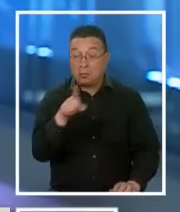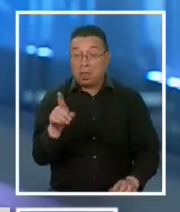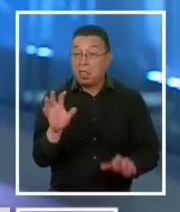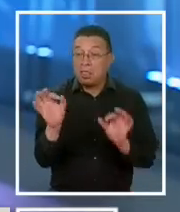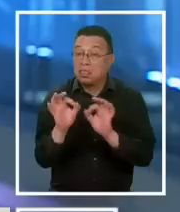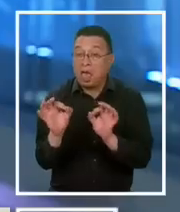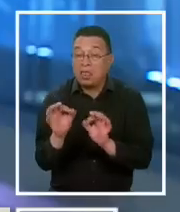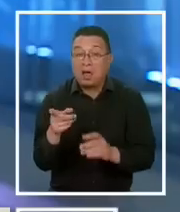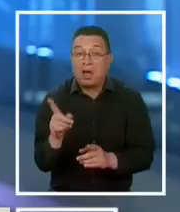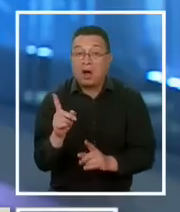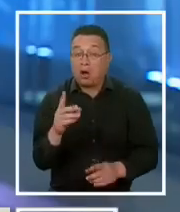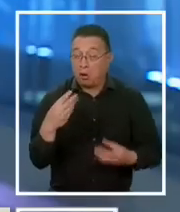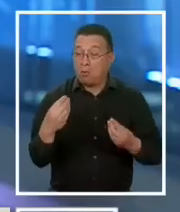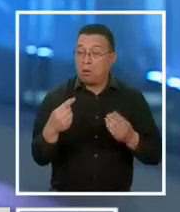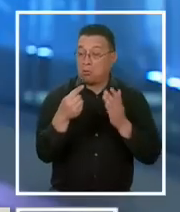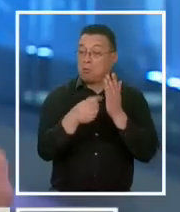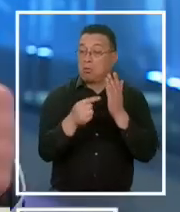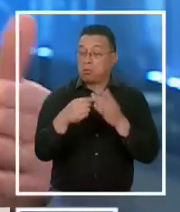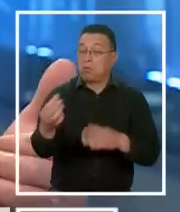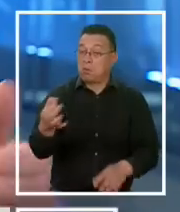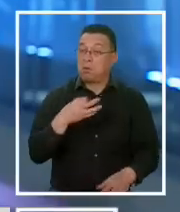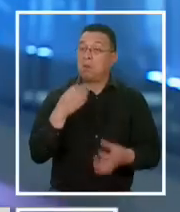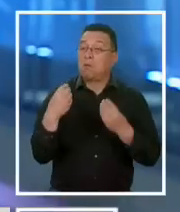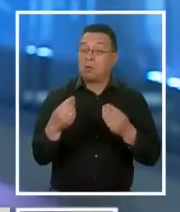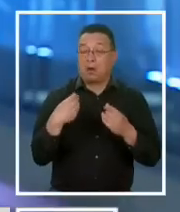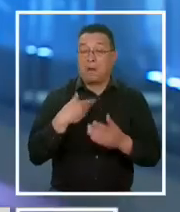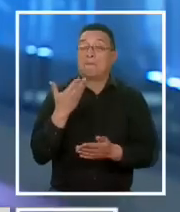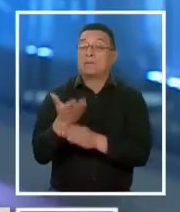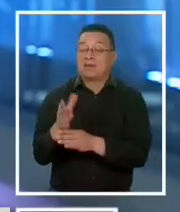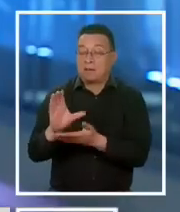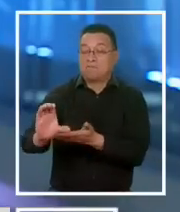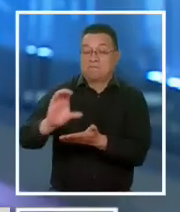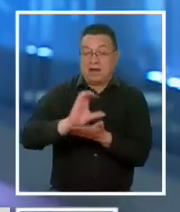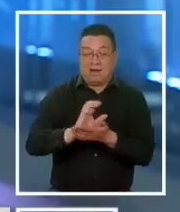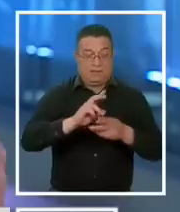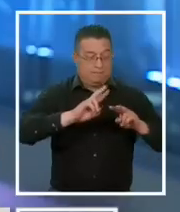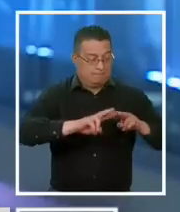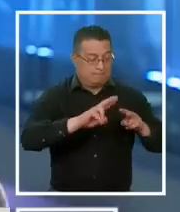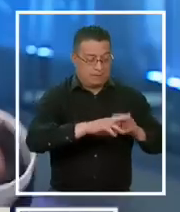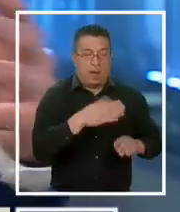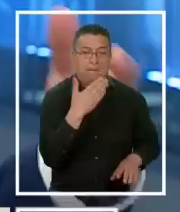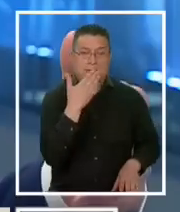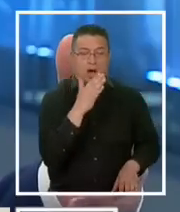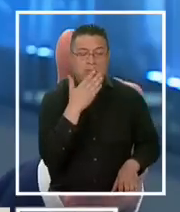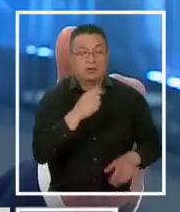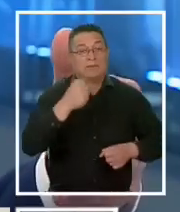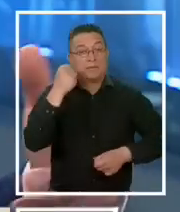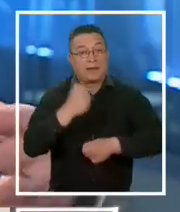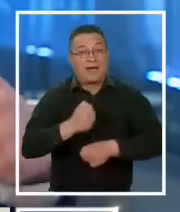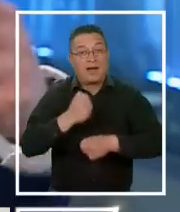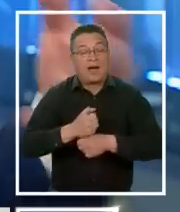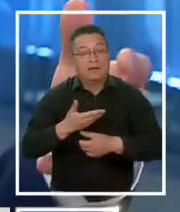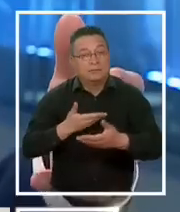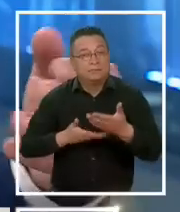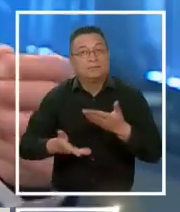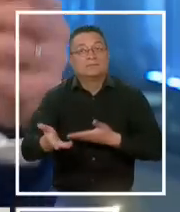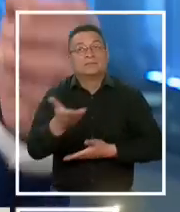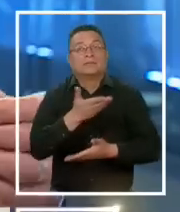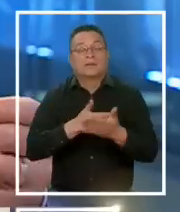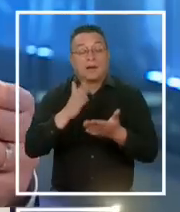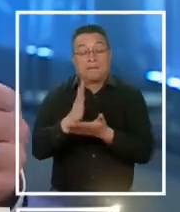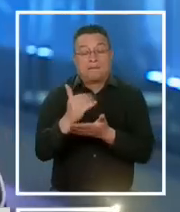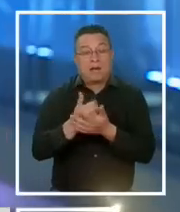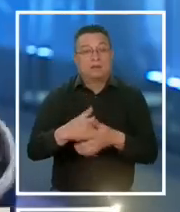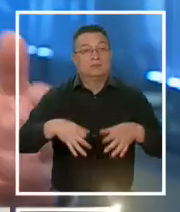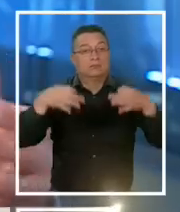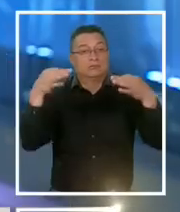hizo nada de esa naturaleza por el contrario cada vez que lo solicitamos más recursos para los efectos de mejorar las investigaciones o trabajar o trabajar a través a través de